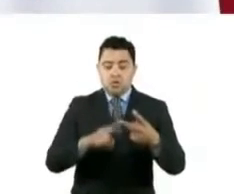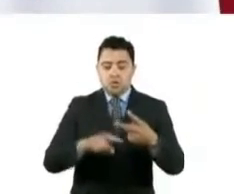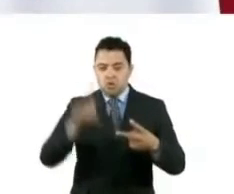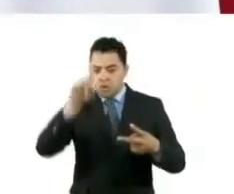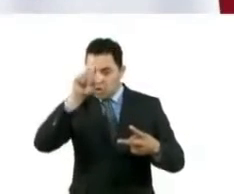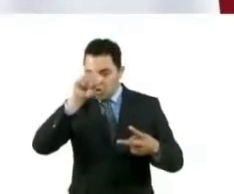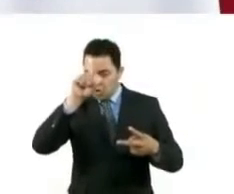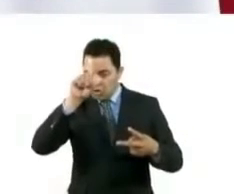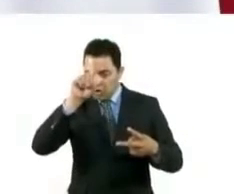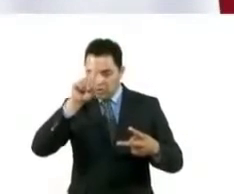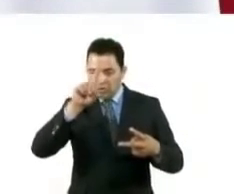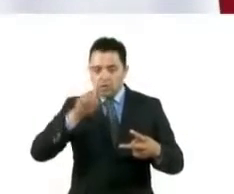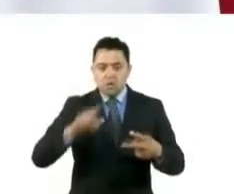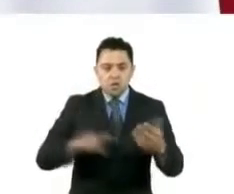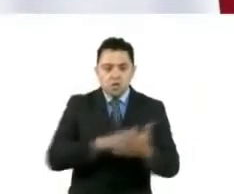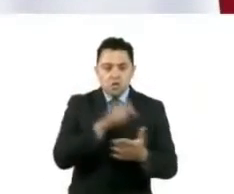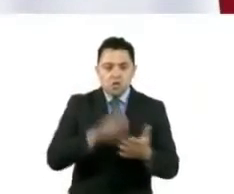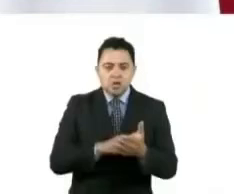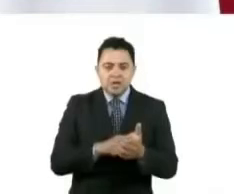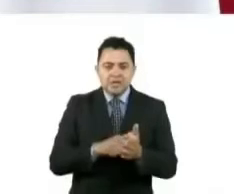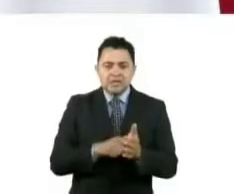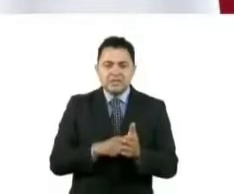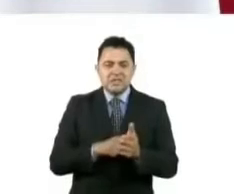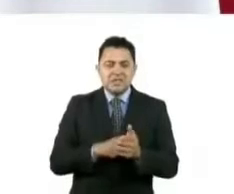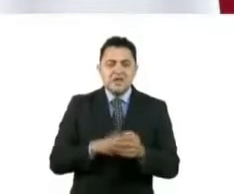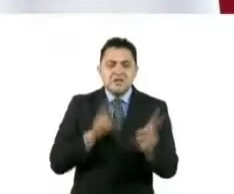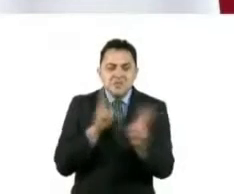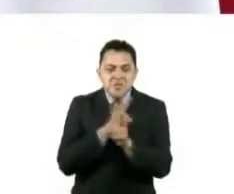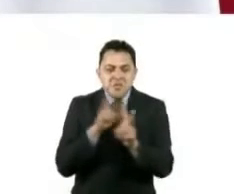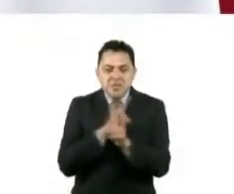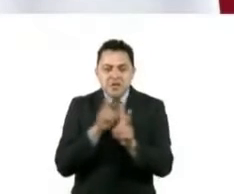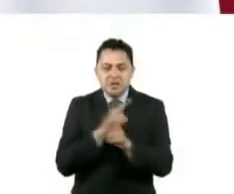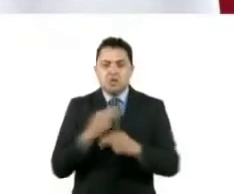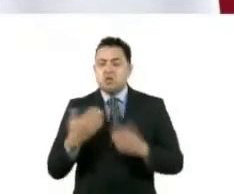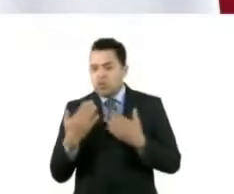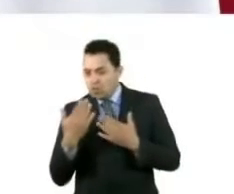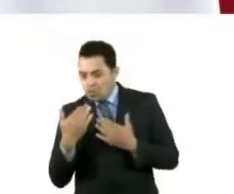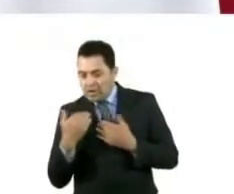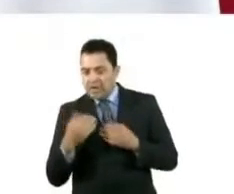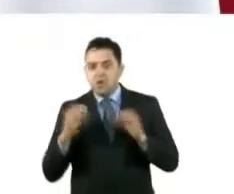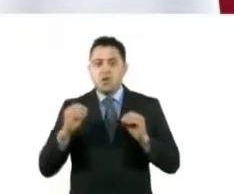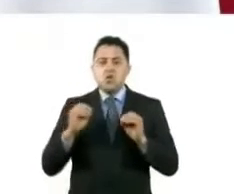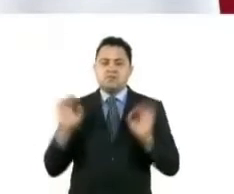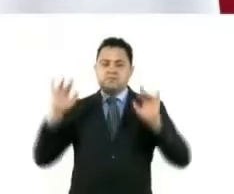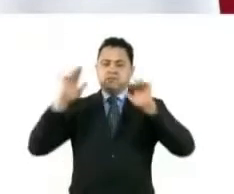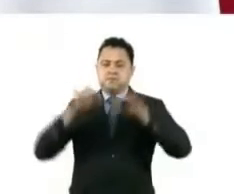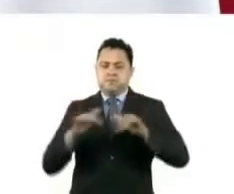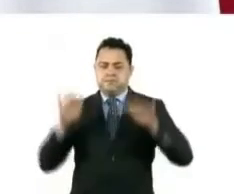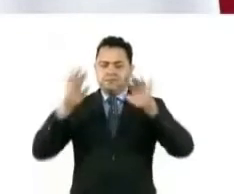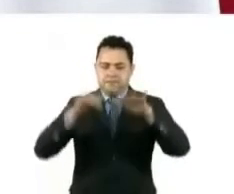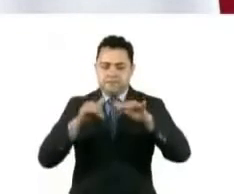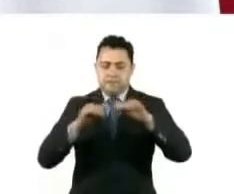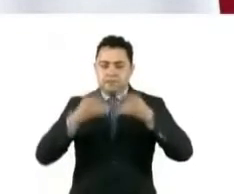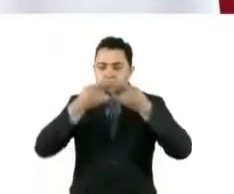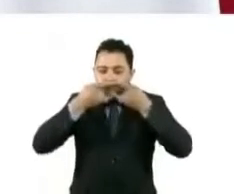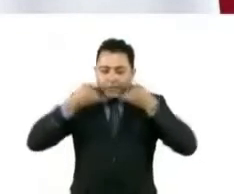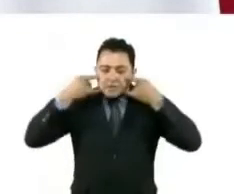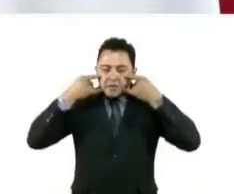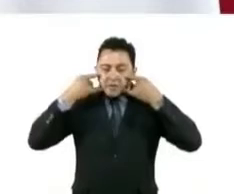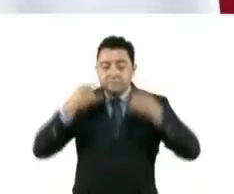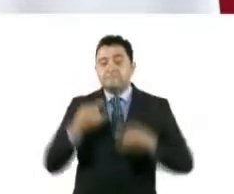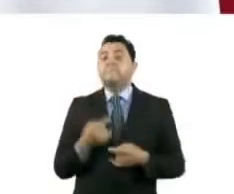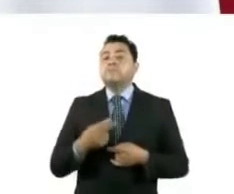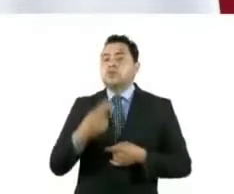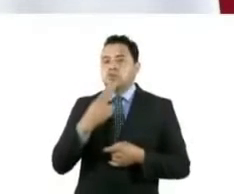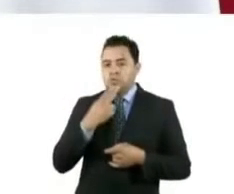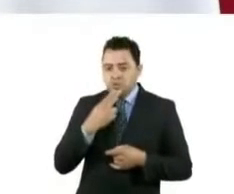los sitios cerrados, lugares poco ventilados y en aglomeraciones. Y 3. Se recomienda mantener el